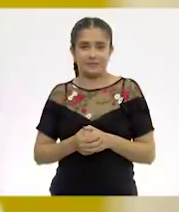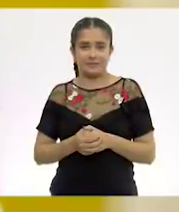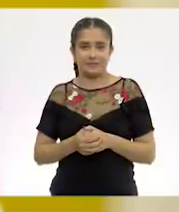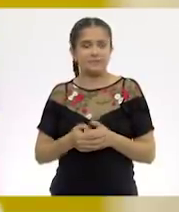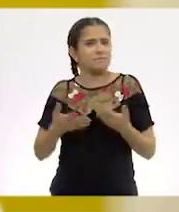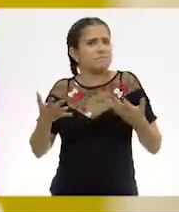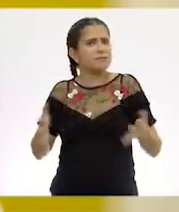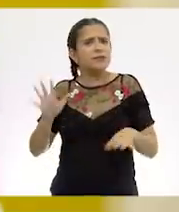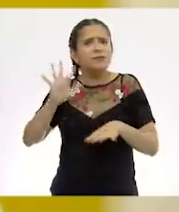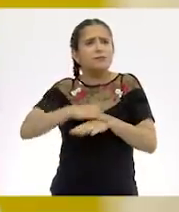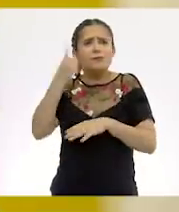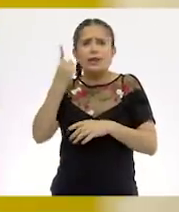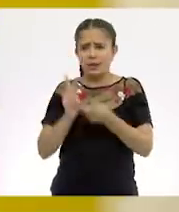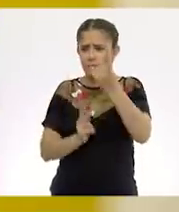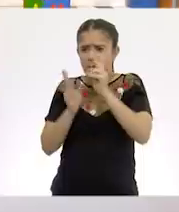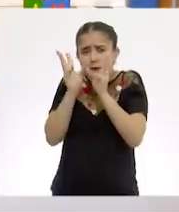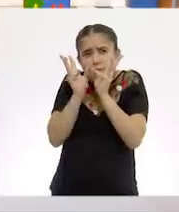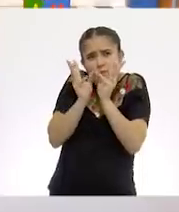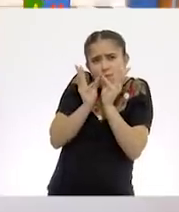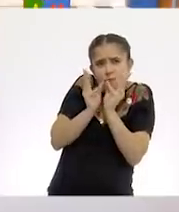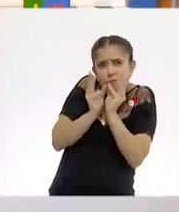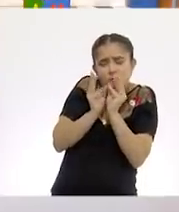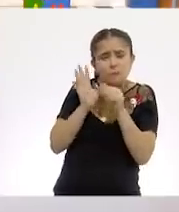¿Por qué crees que hacen eso, Alexia?